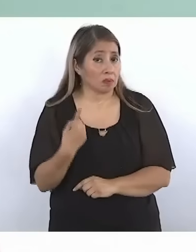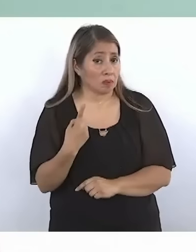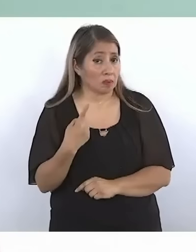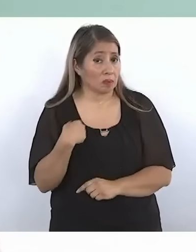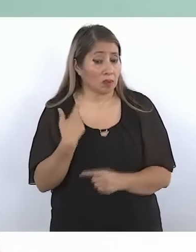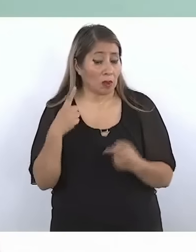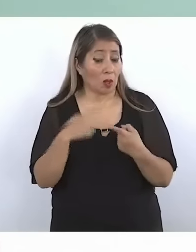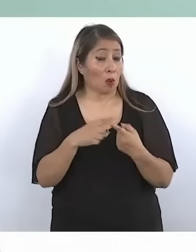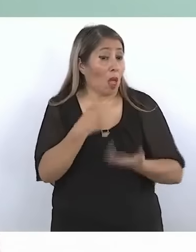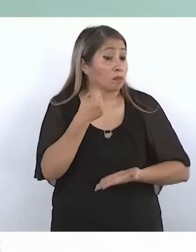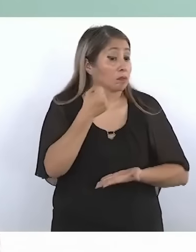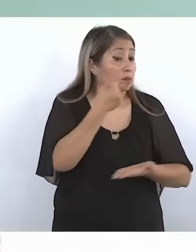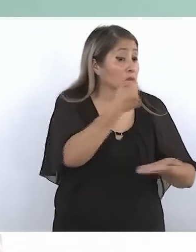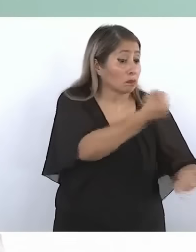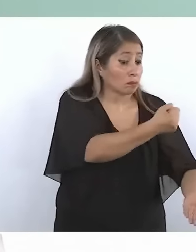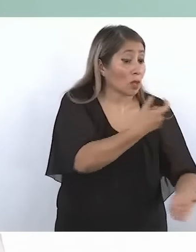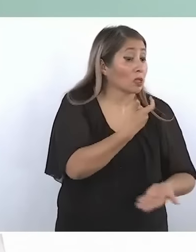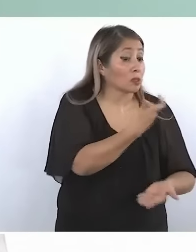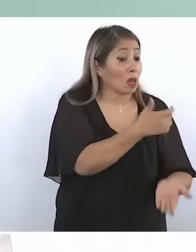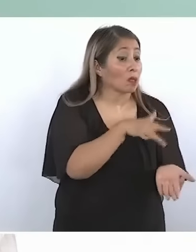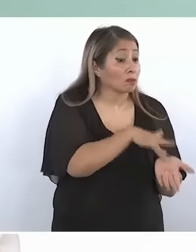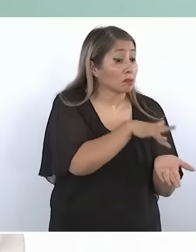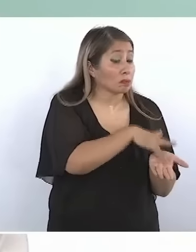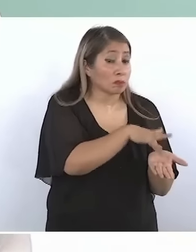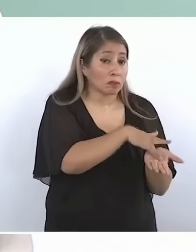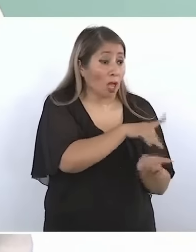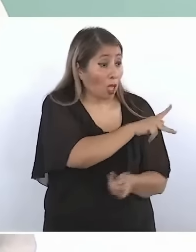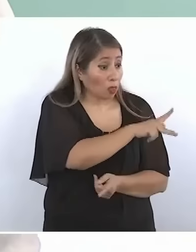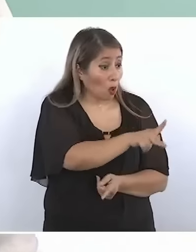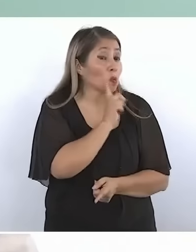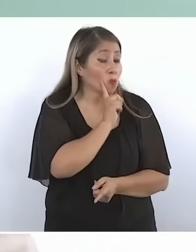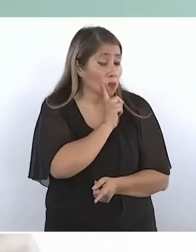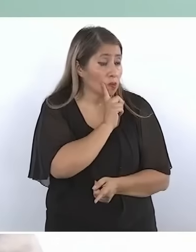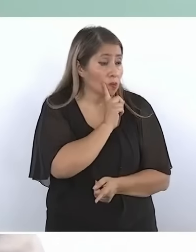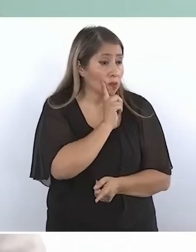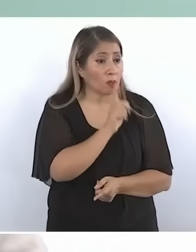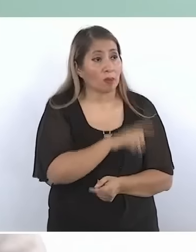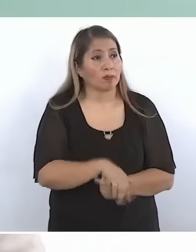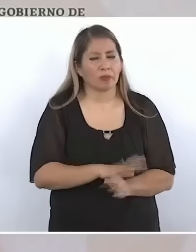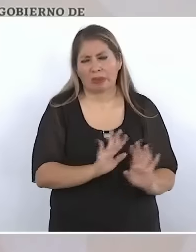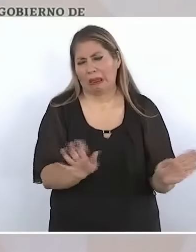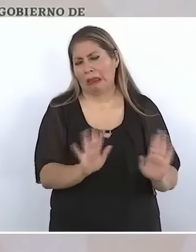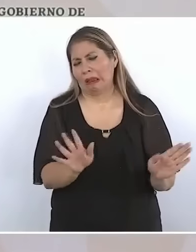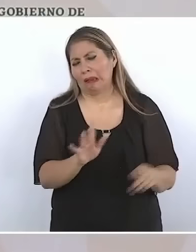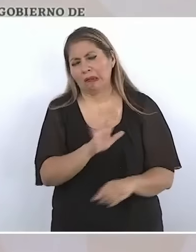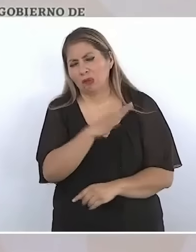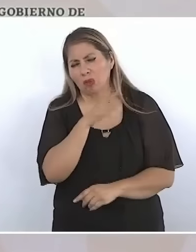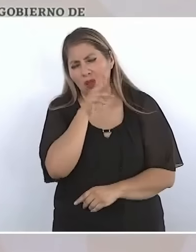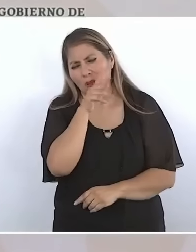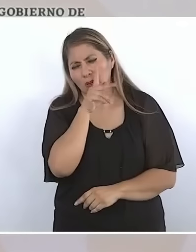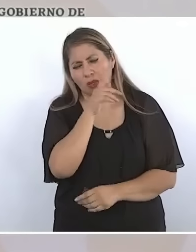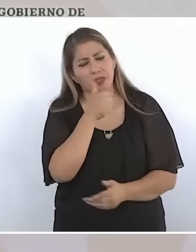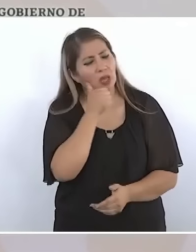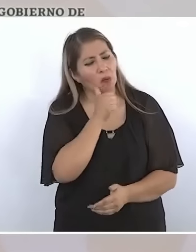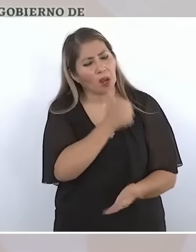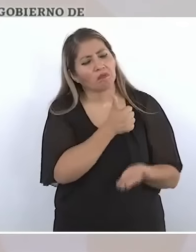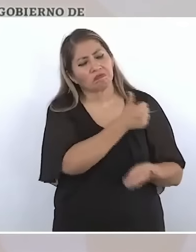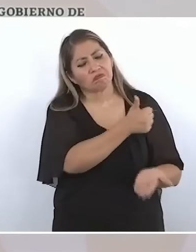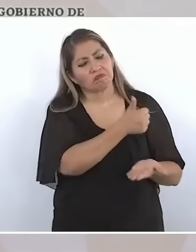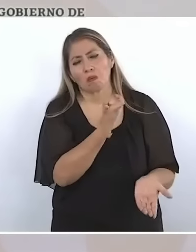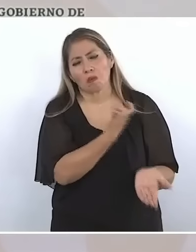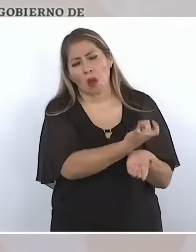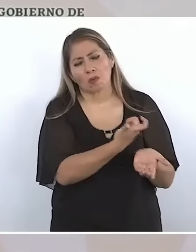las indemnizaciones, se les ayuda a todas, descuiden eso. O sea, van a ayudar, va a ayudar